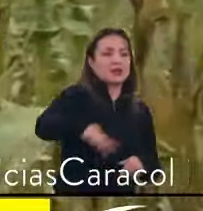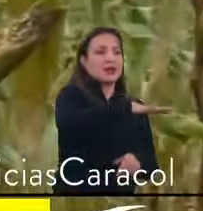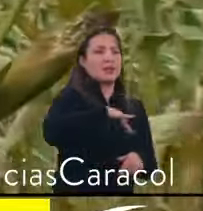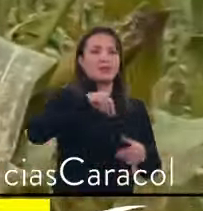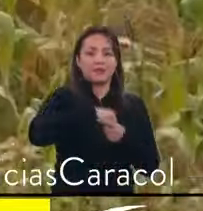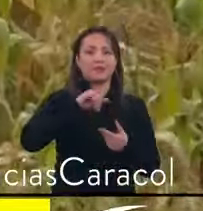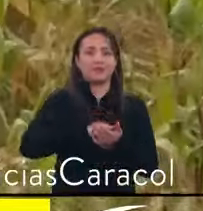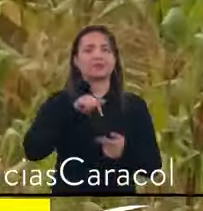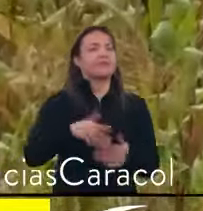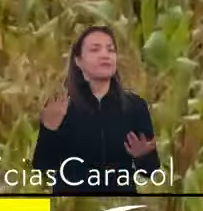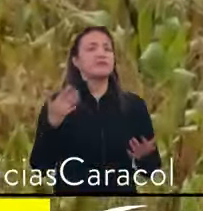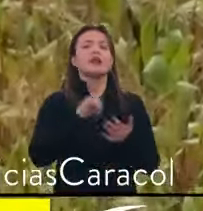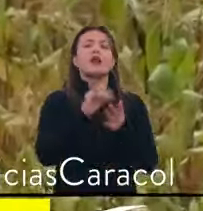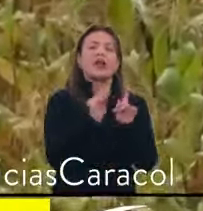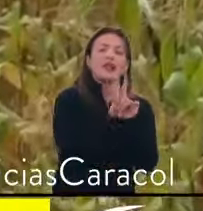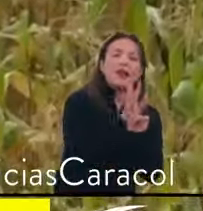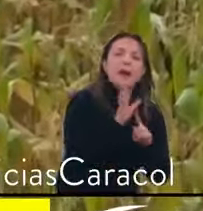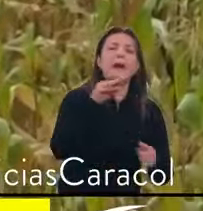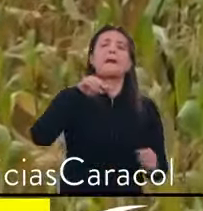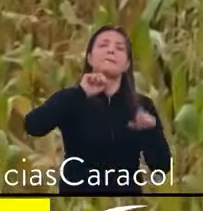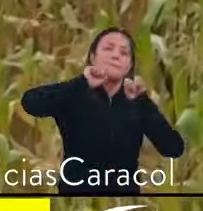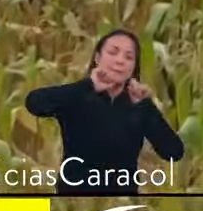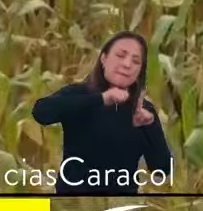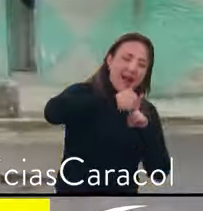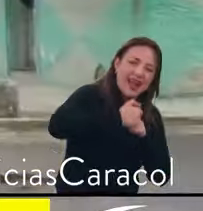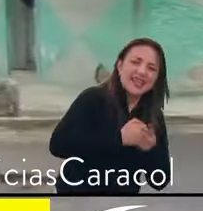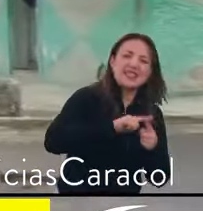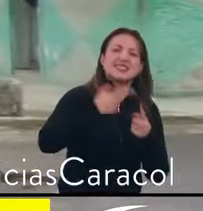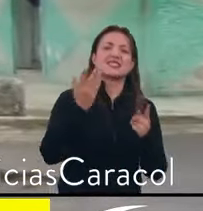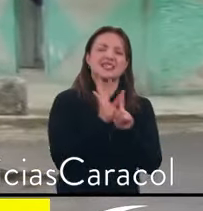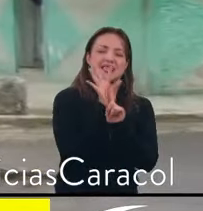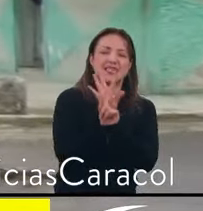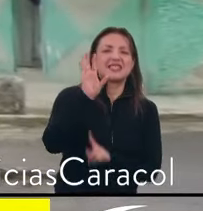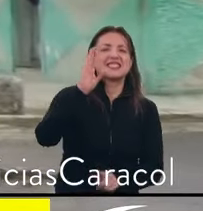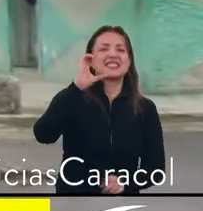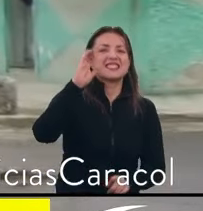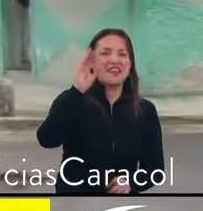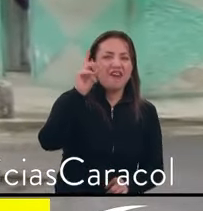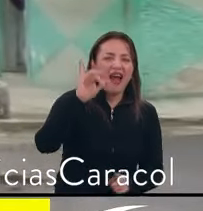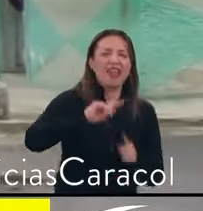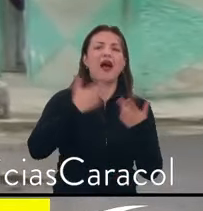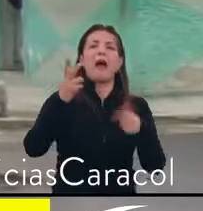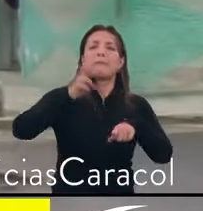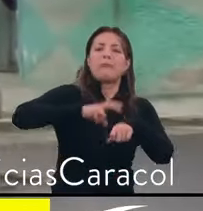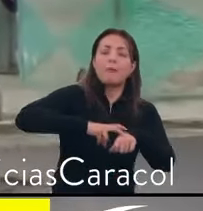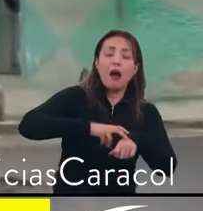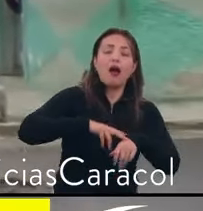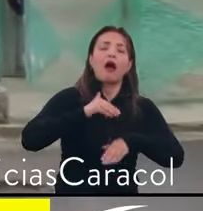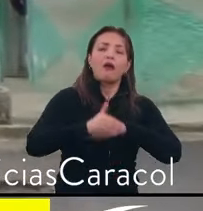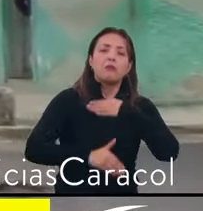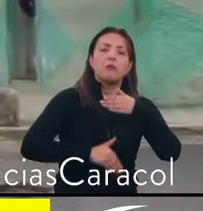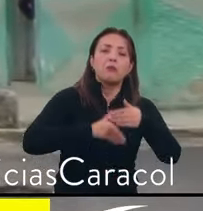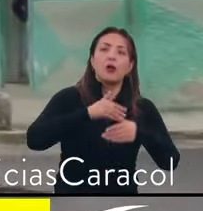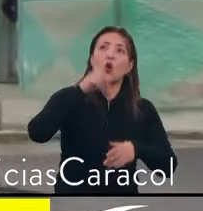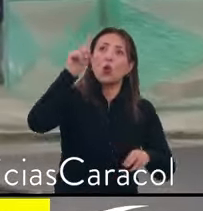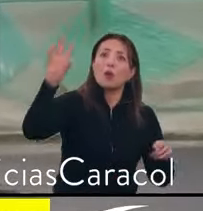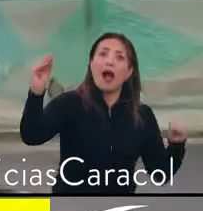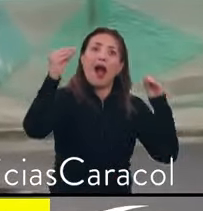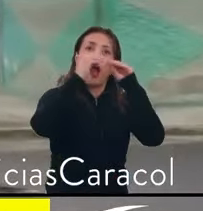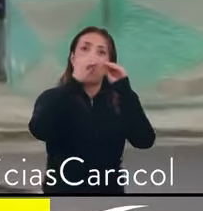como el trigo, el maíz, la cebada, la papa. Después ya con el TLC